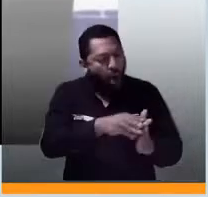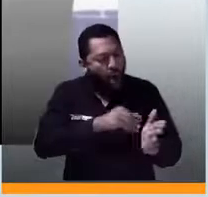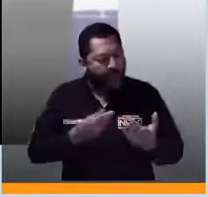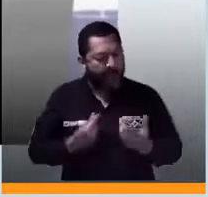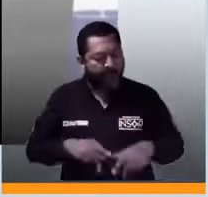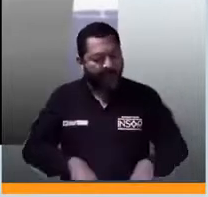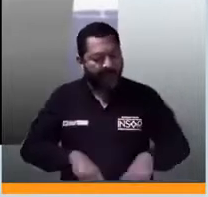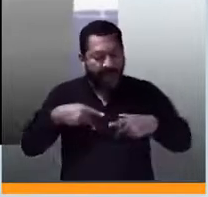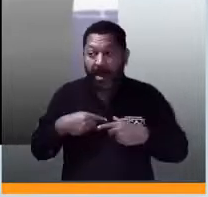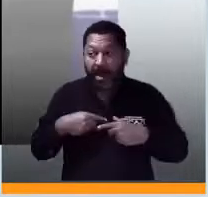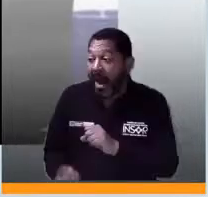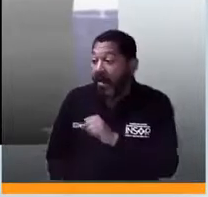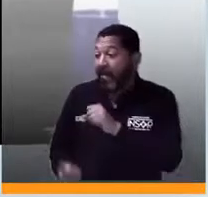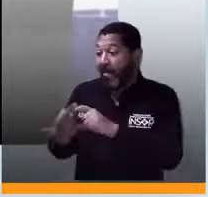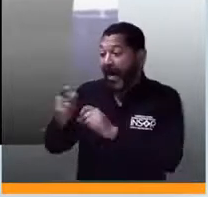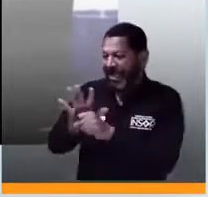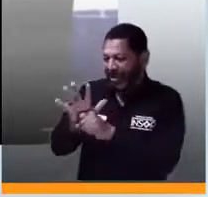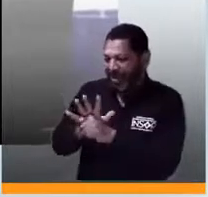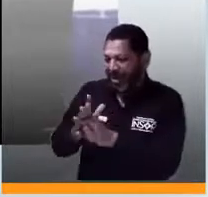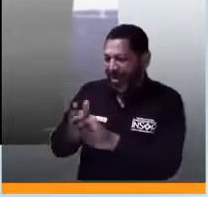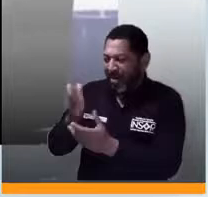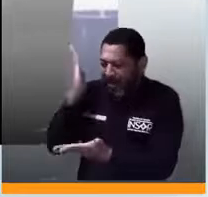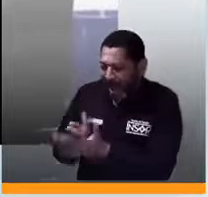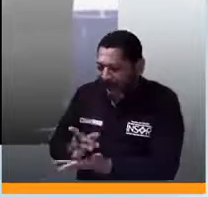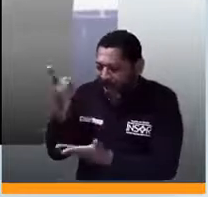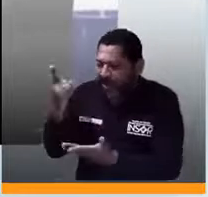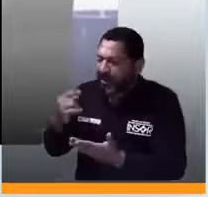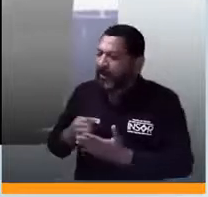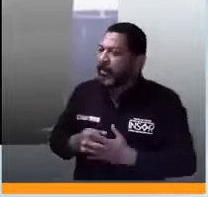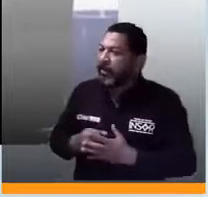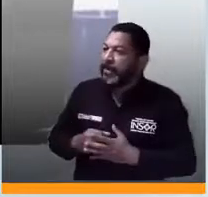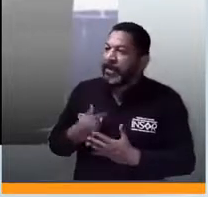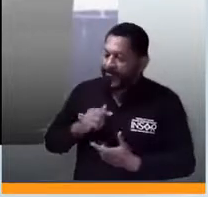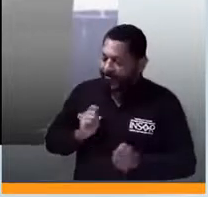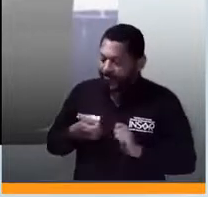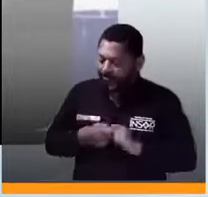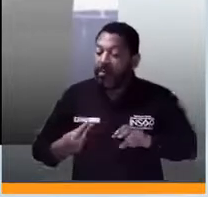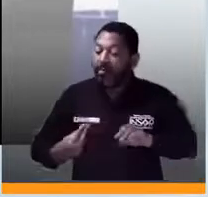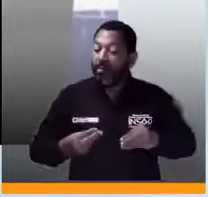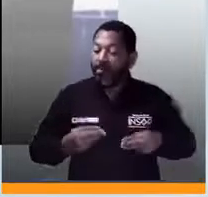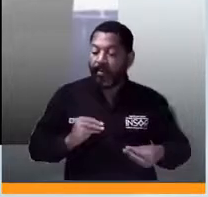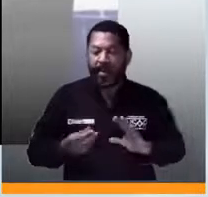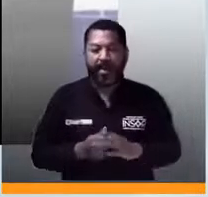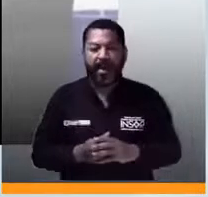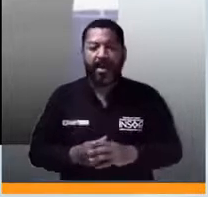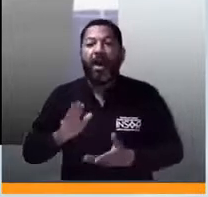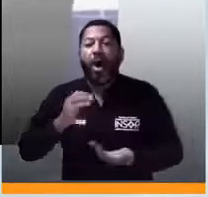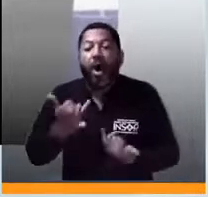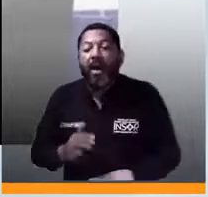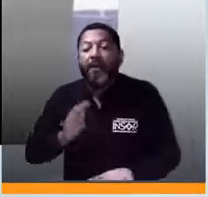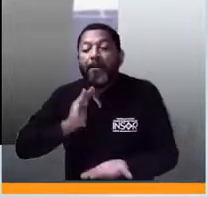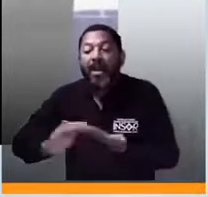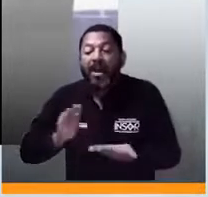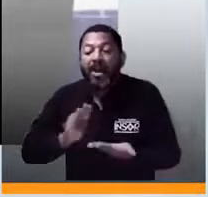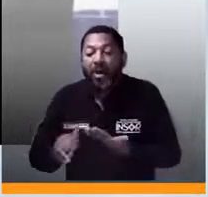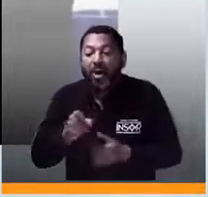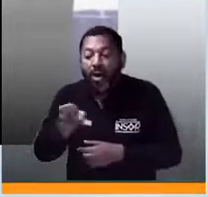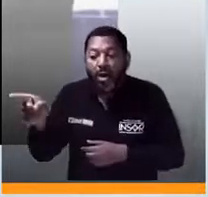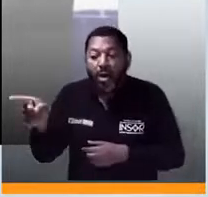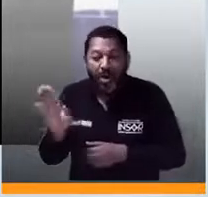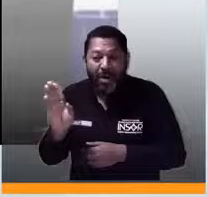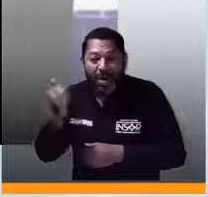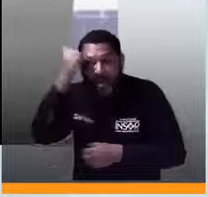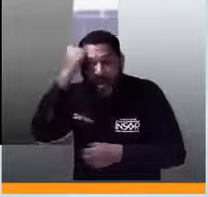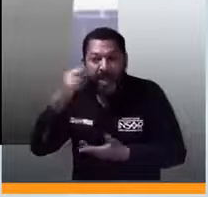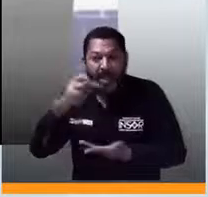frente a las adversidades. Y yo quiero pedirle excusas a nuestros profesores, a todos los de Colombia, porque hoy las universidades han invadido su sala,